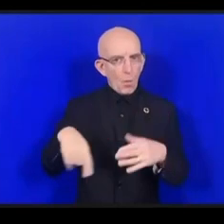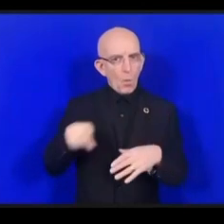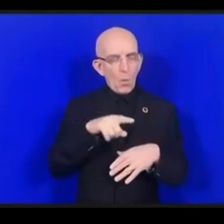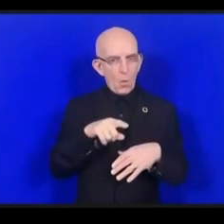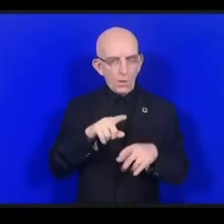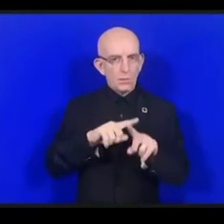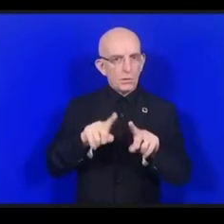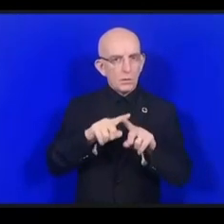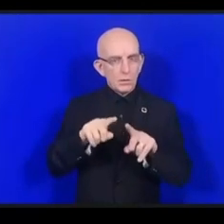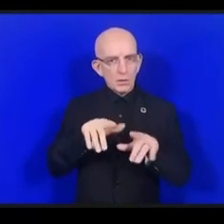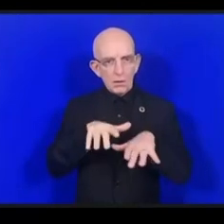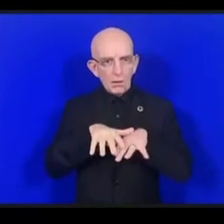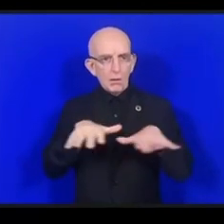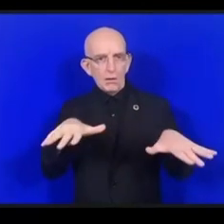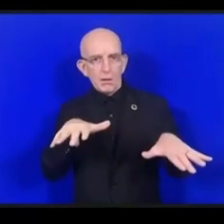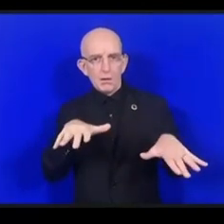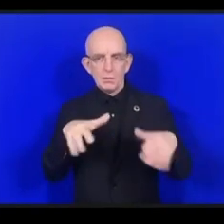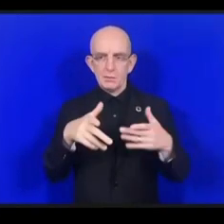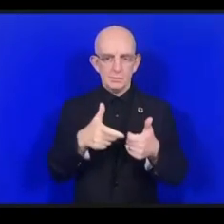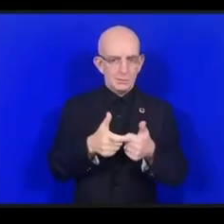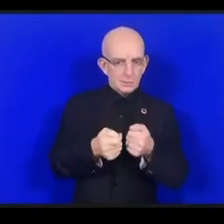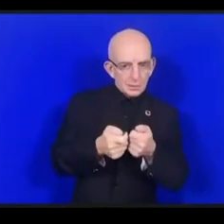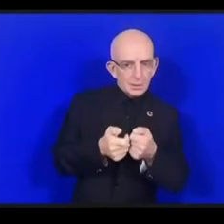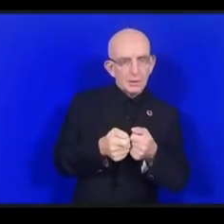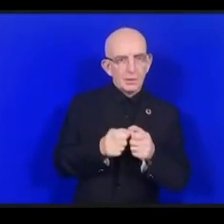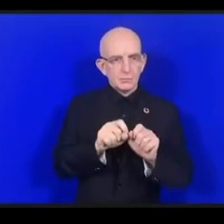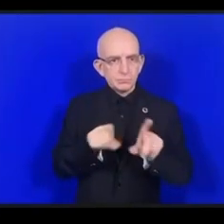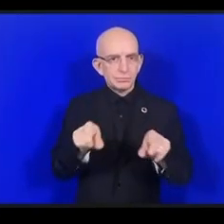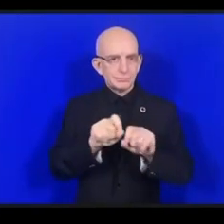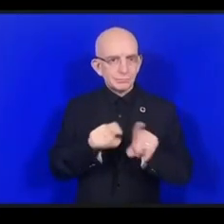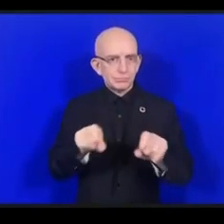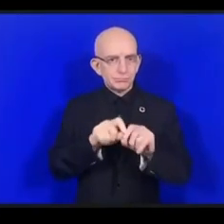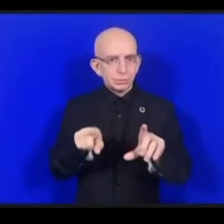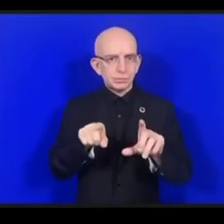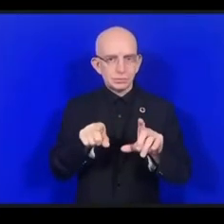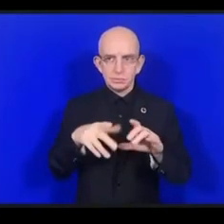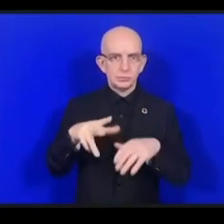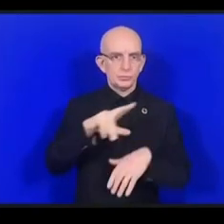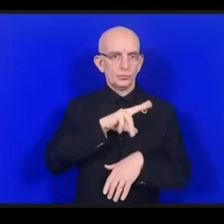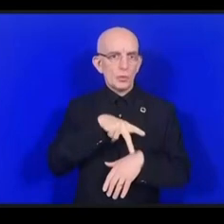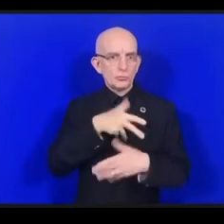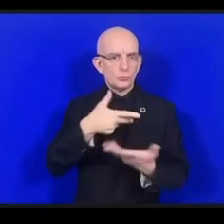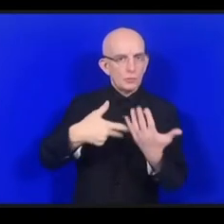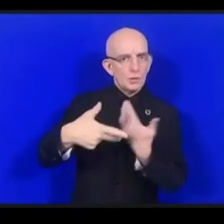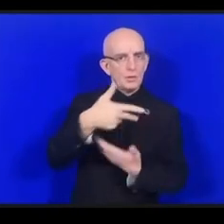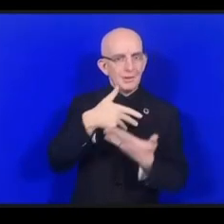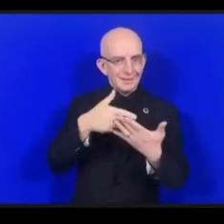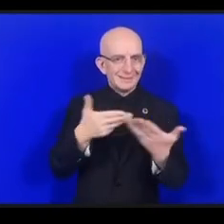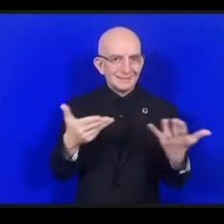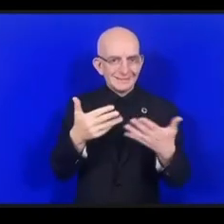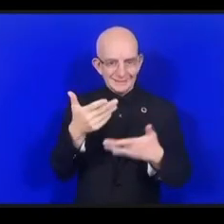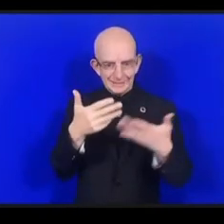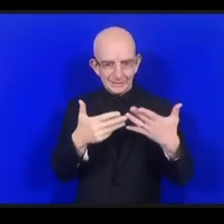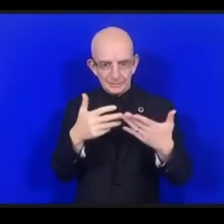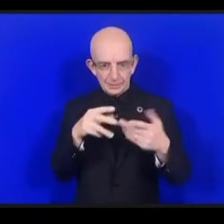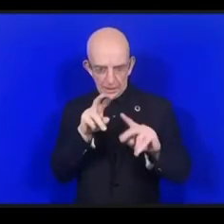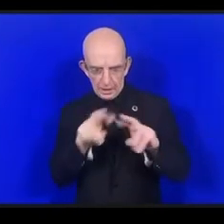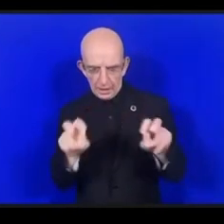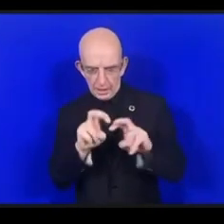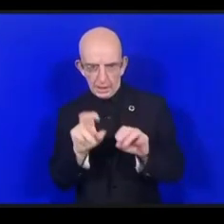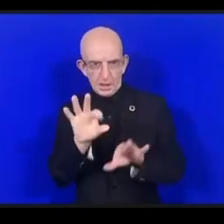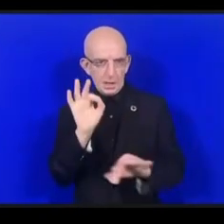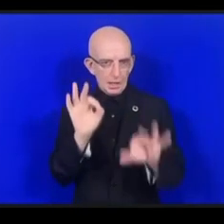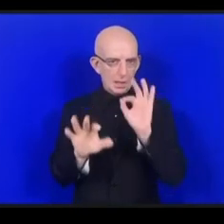y no se dan cuenta de que a lo mejor hay empresas que usan de mala manera los datos que